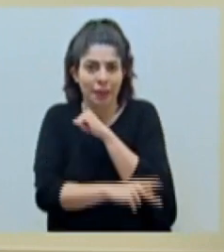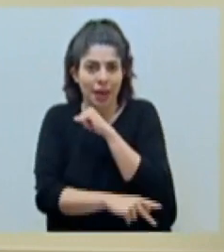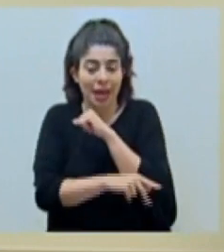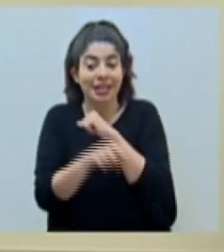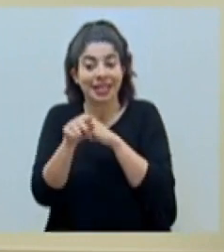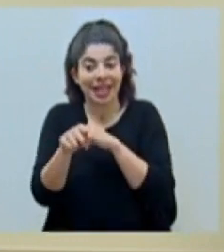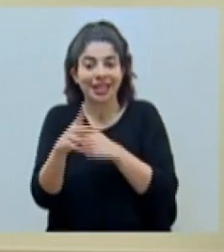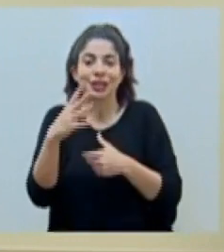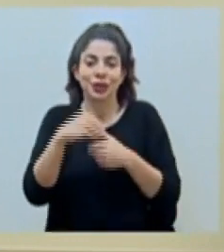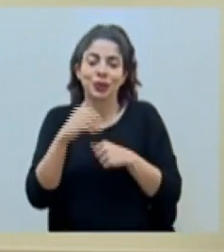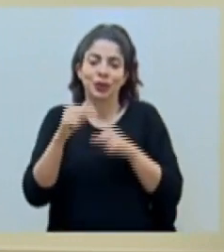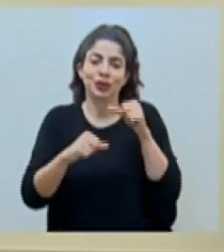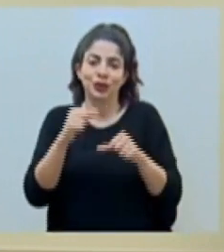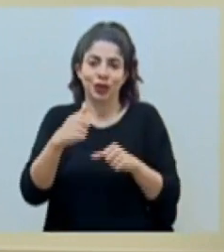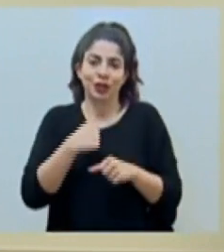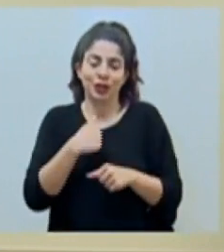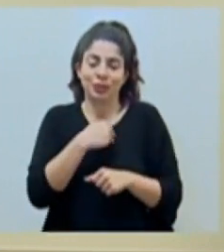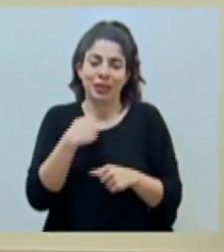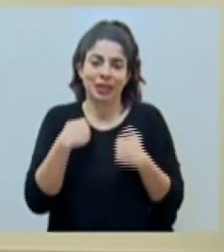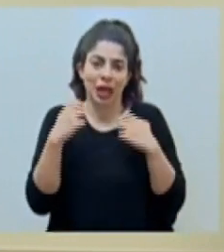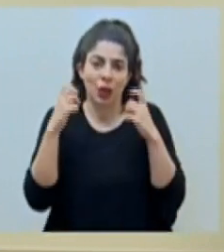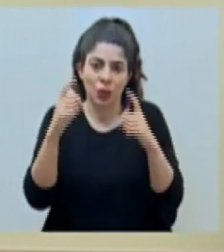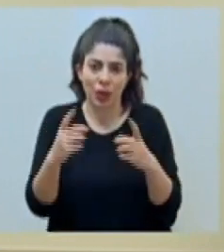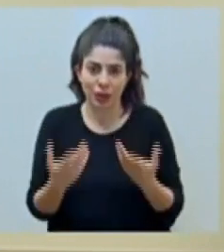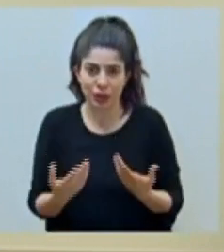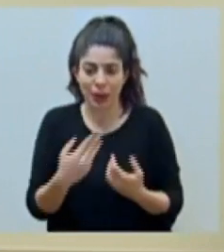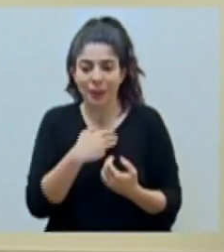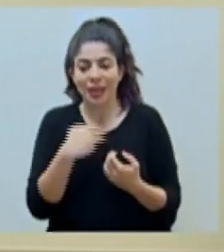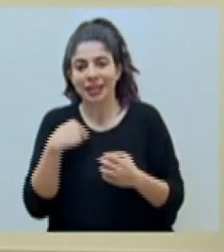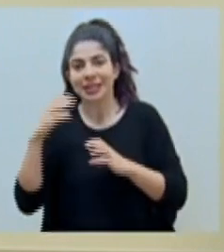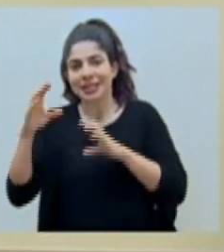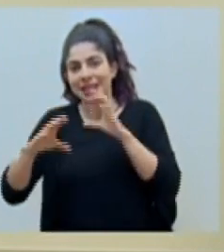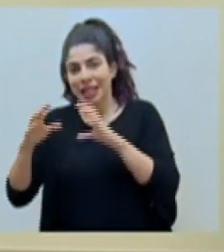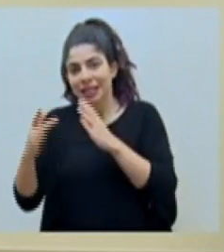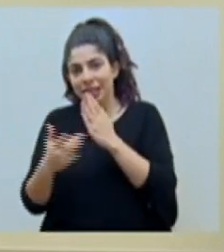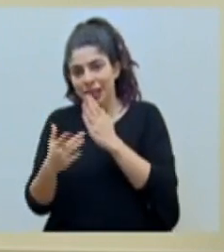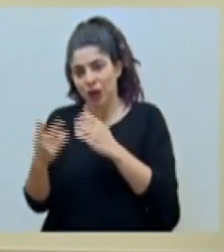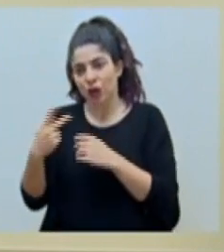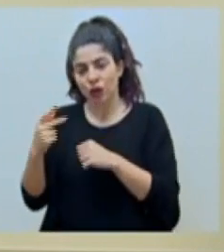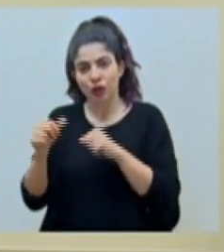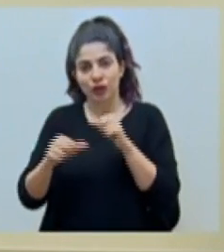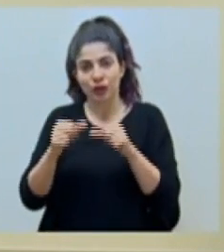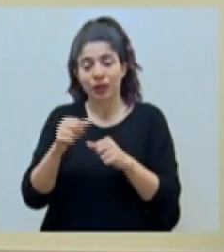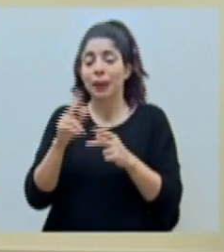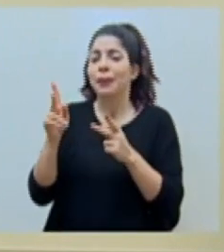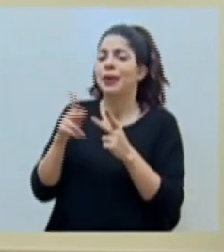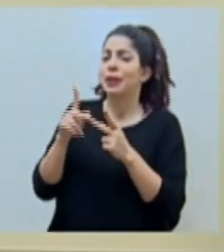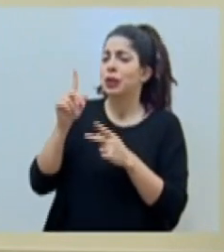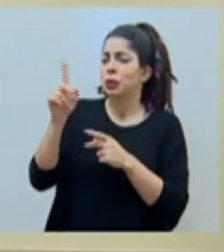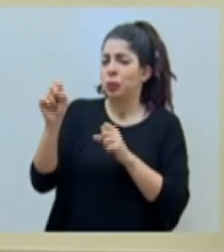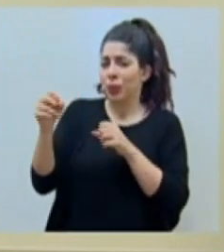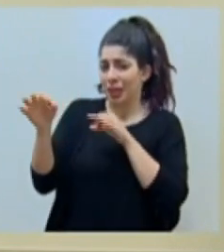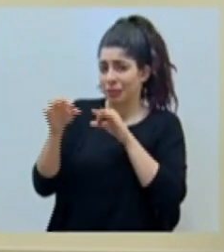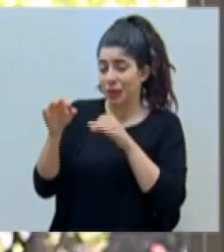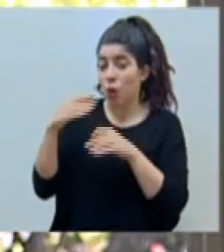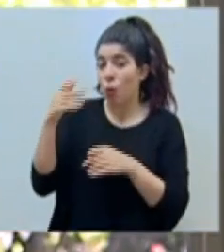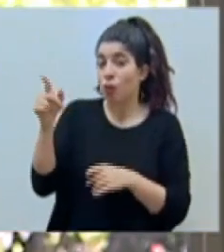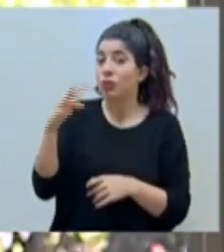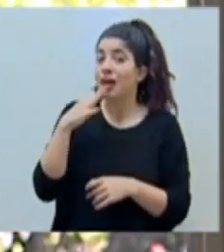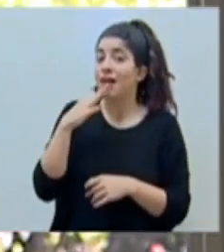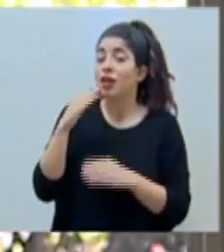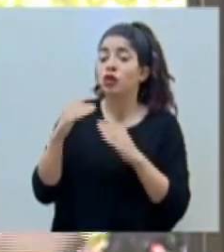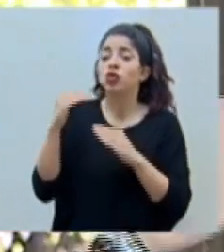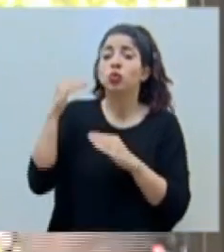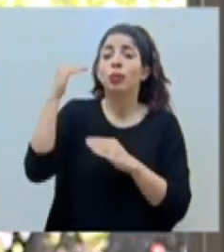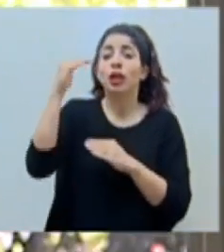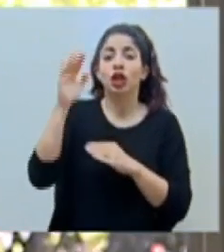esfuerzos propios que ha hecho el Ministerio de Educación, el Ministerio de Ciencia y Tecnología. Perfecto. Y nada más si podemos precisar, cuando usted habla de grados